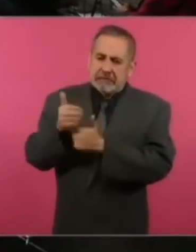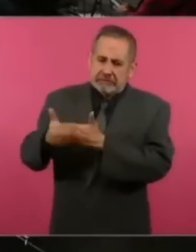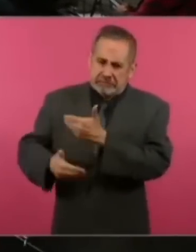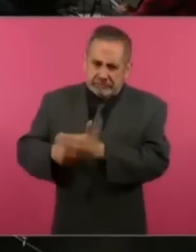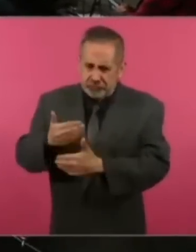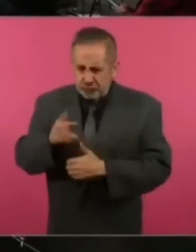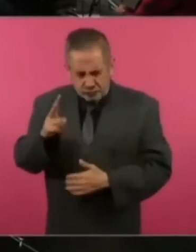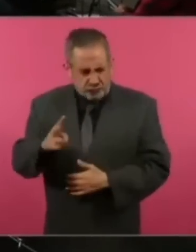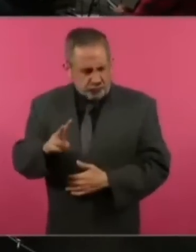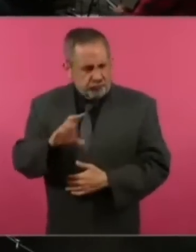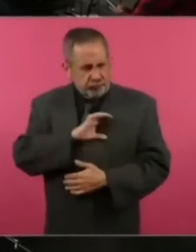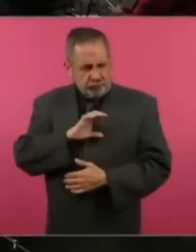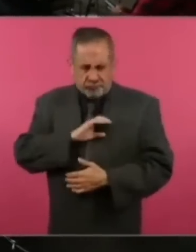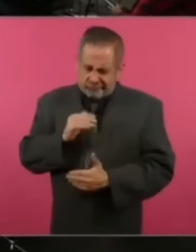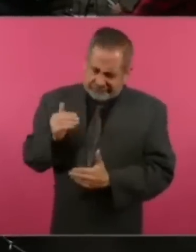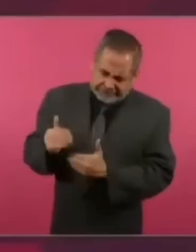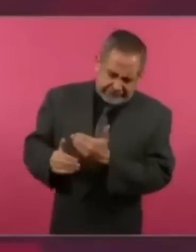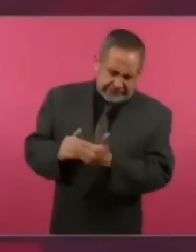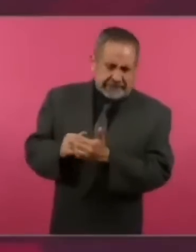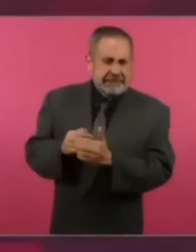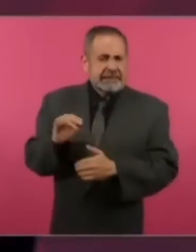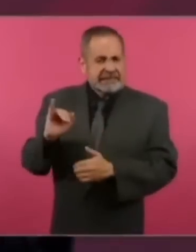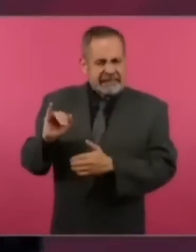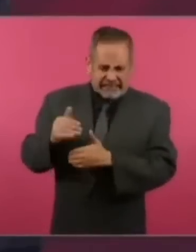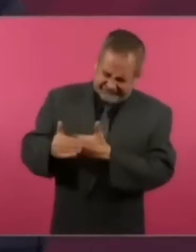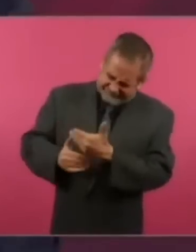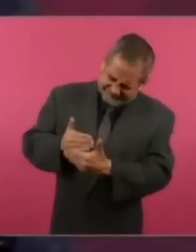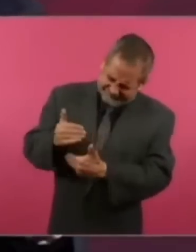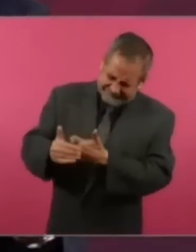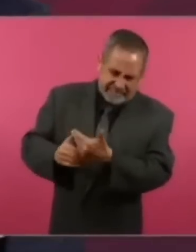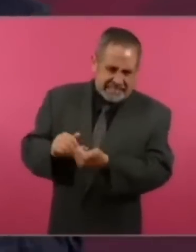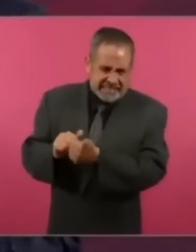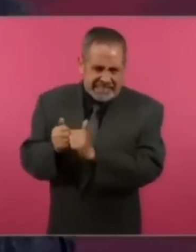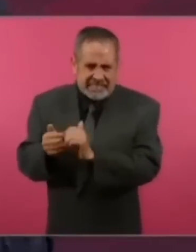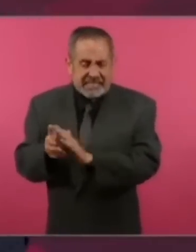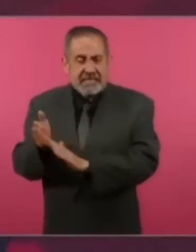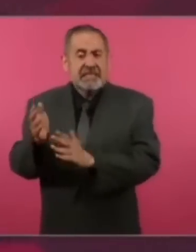Fraterno, es de que no hay